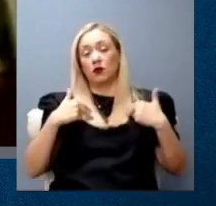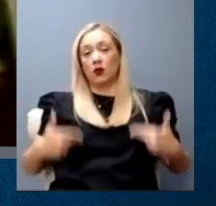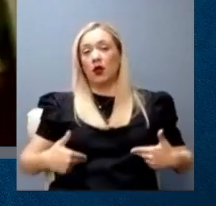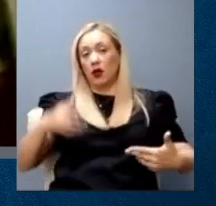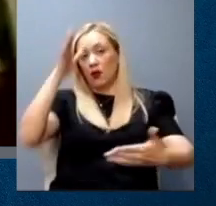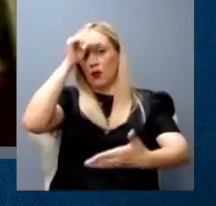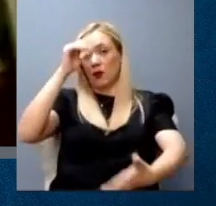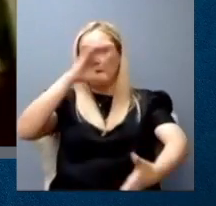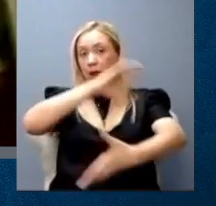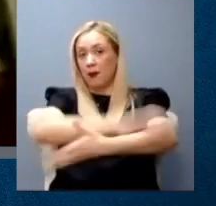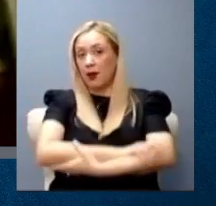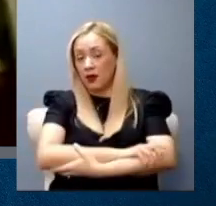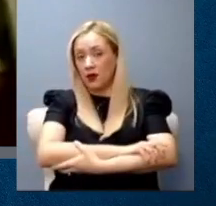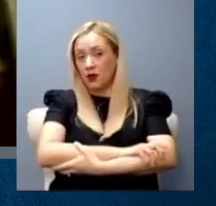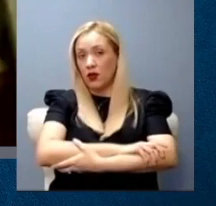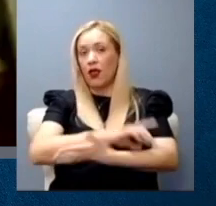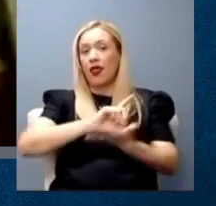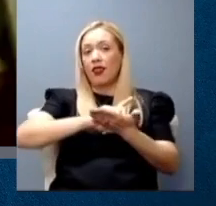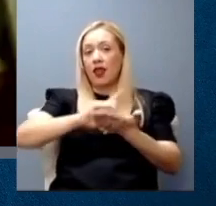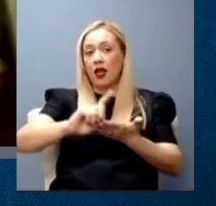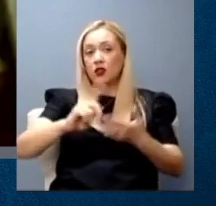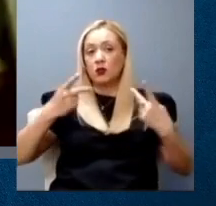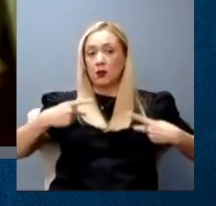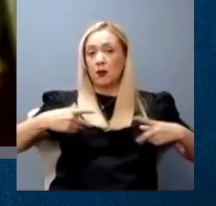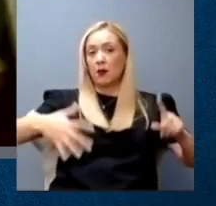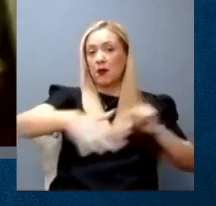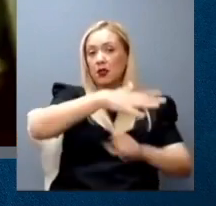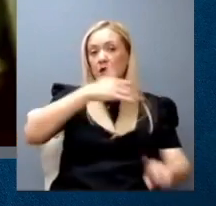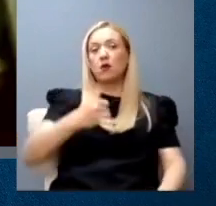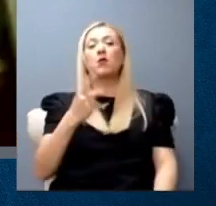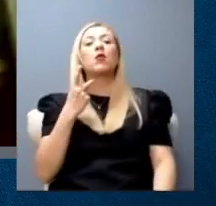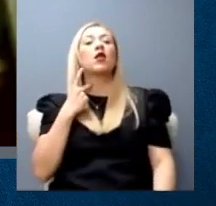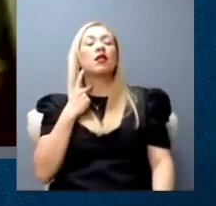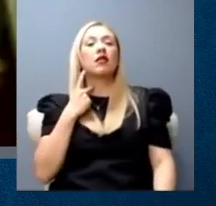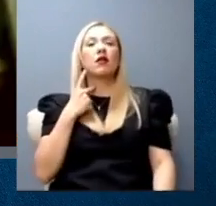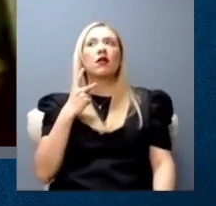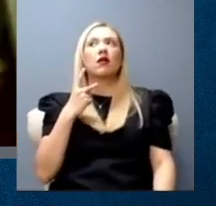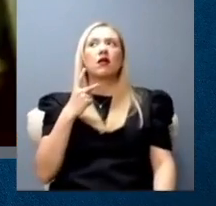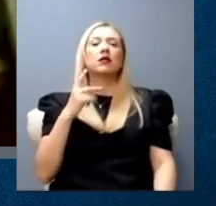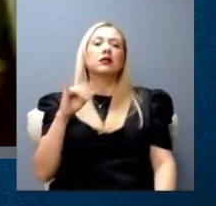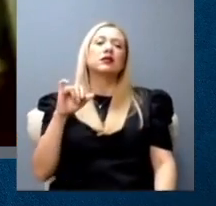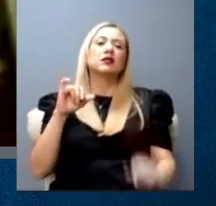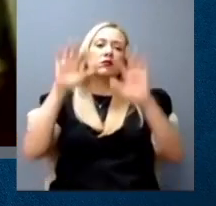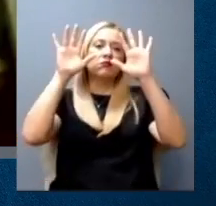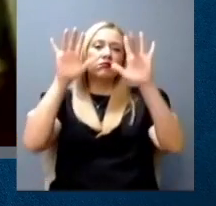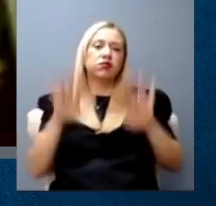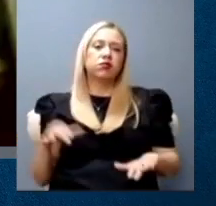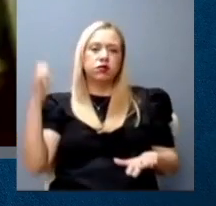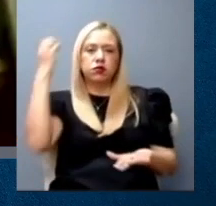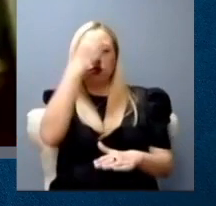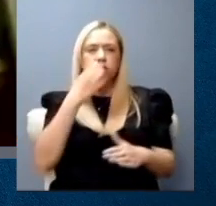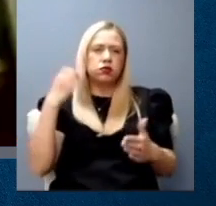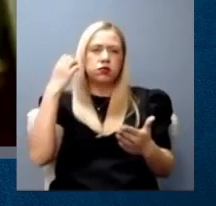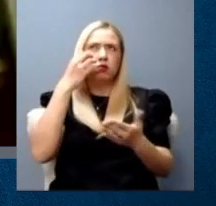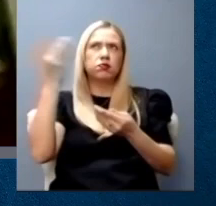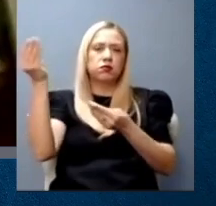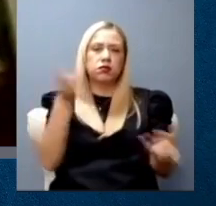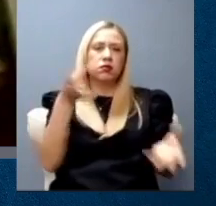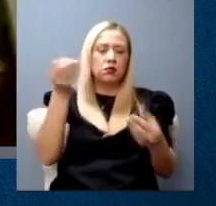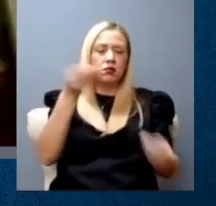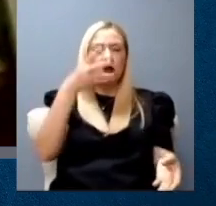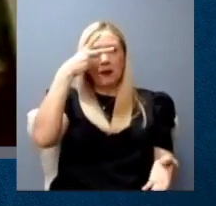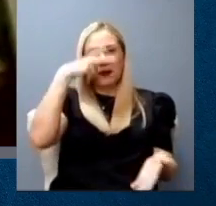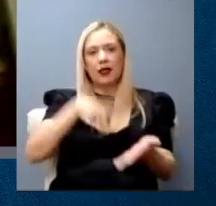Derechos Civiles y Políticos sí ha podido adoptar varios dictámenes en relación con México. Y sobre todo, las observaciones